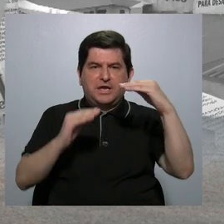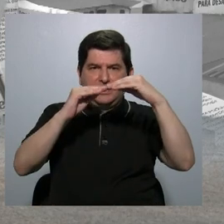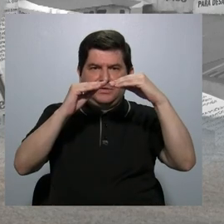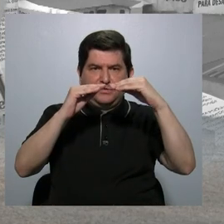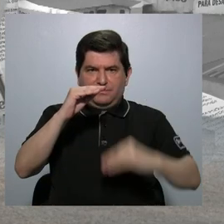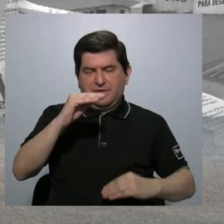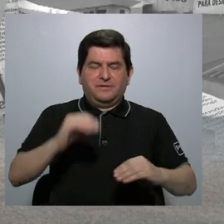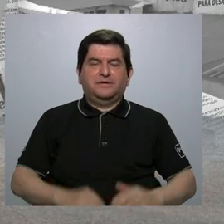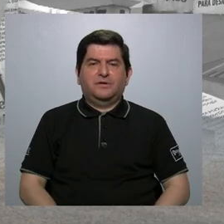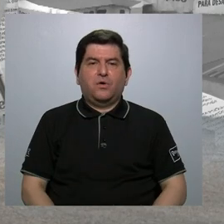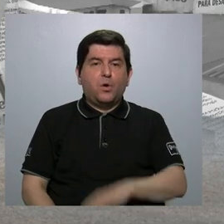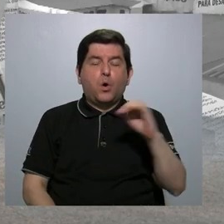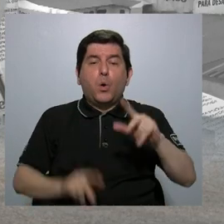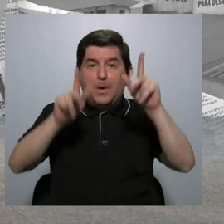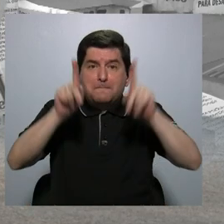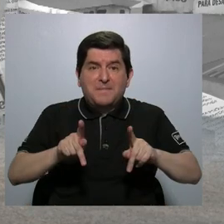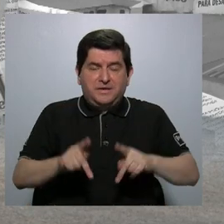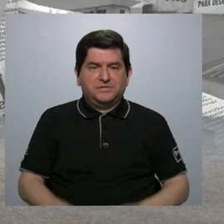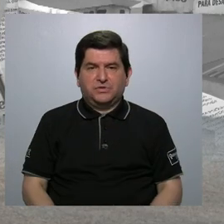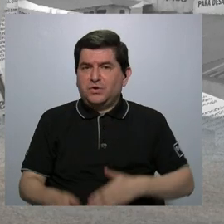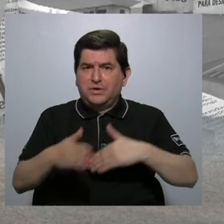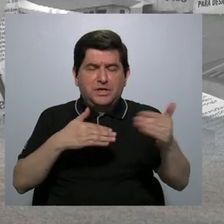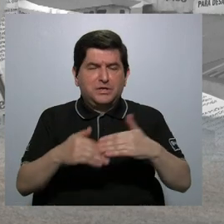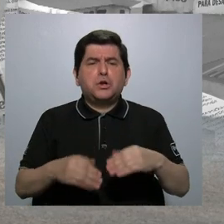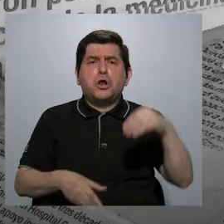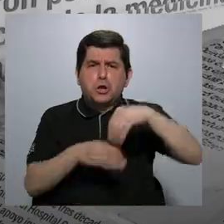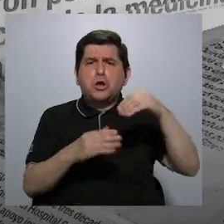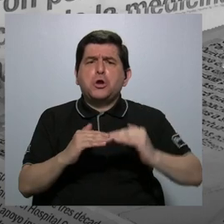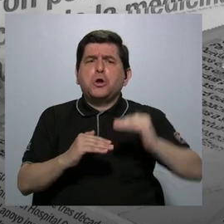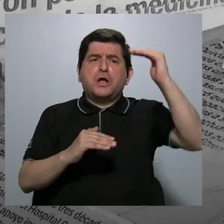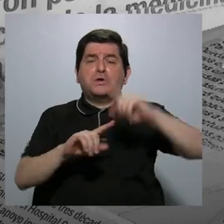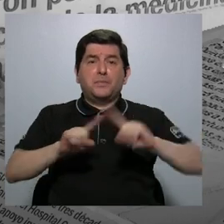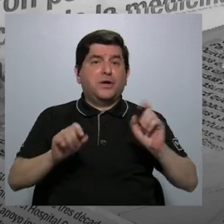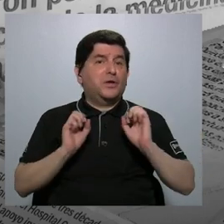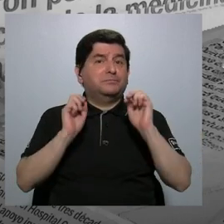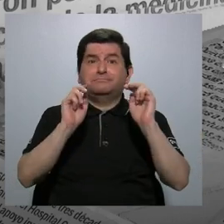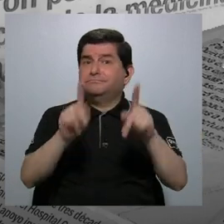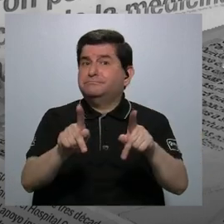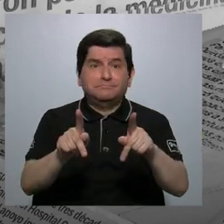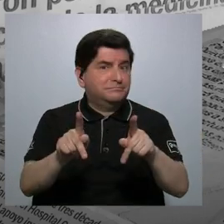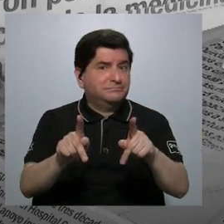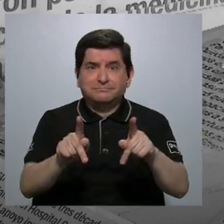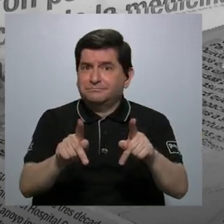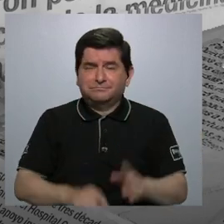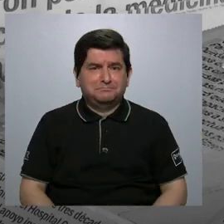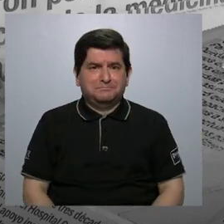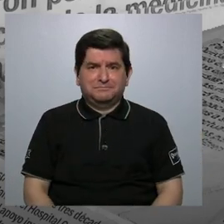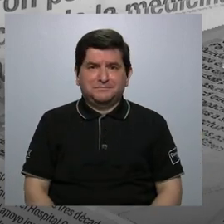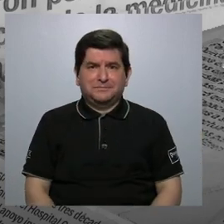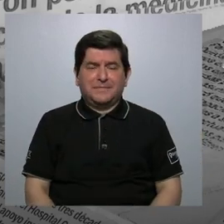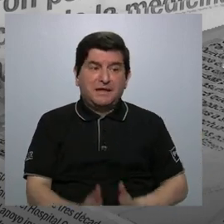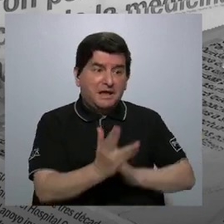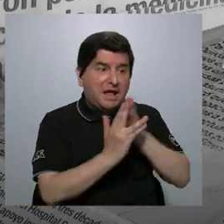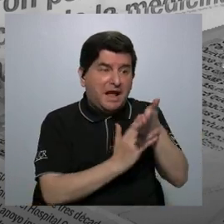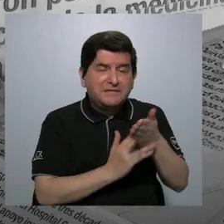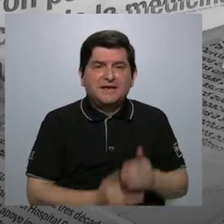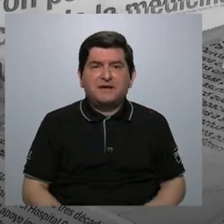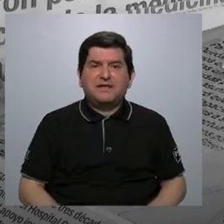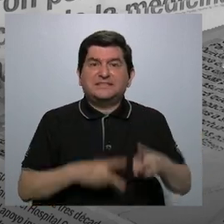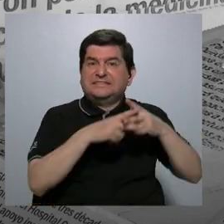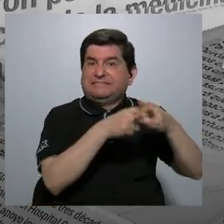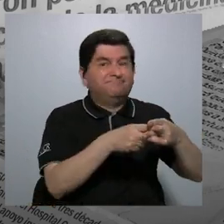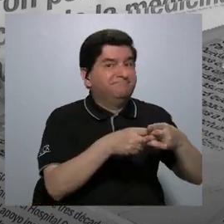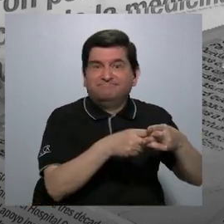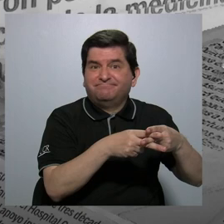sino también a personas que, a pesar de que tienen más ingresos, no tienen posibilidades, ni siquiera a través del uso de un